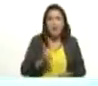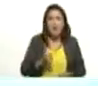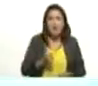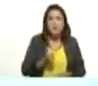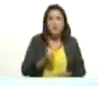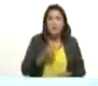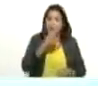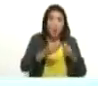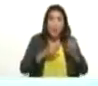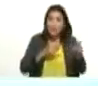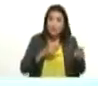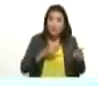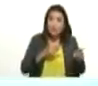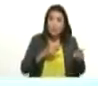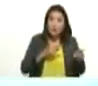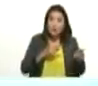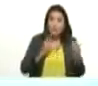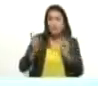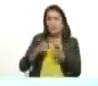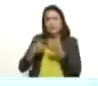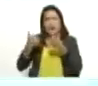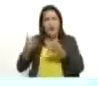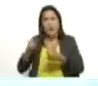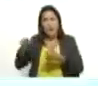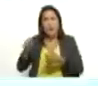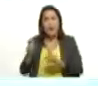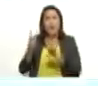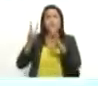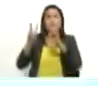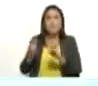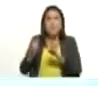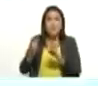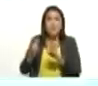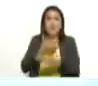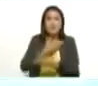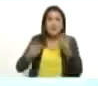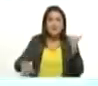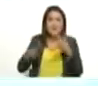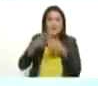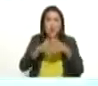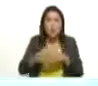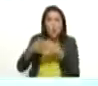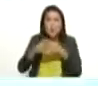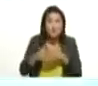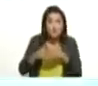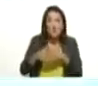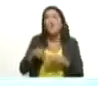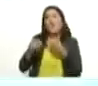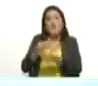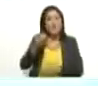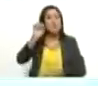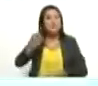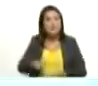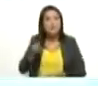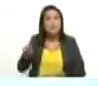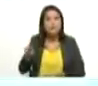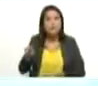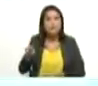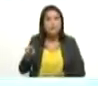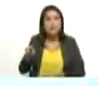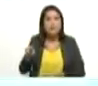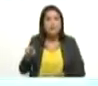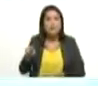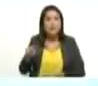atrevió. Y este gobierno de los Estados Unidos se ha atrevido. En